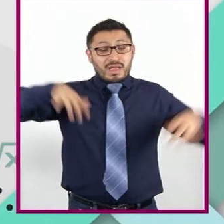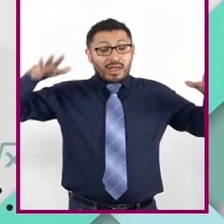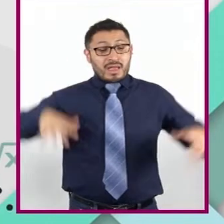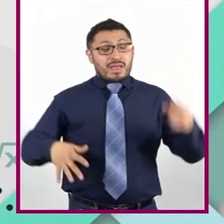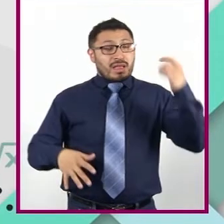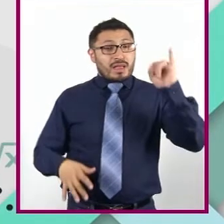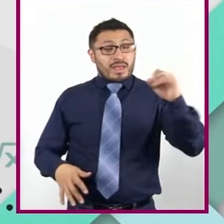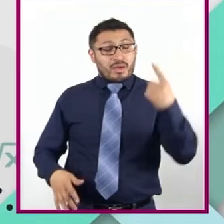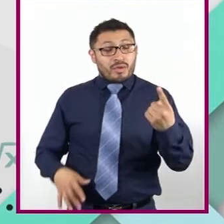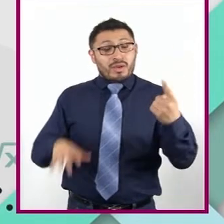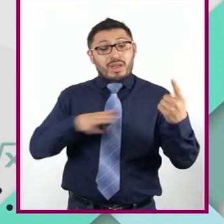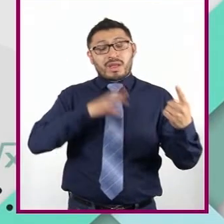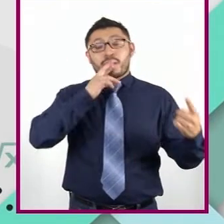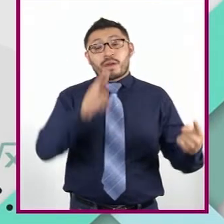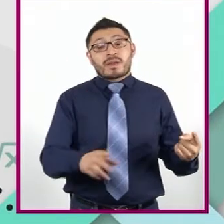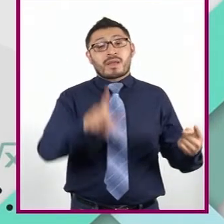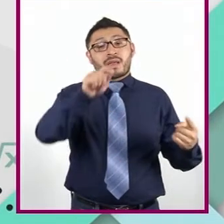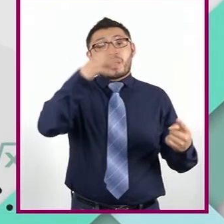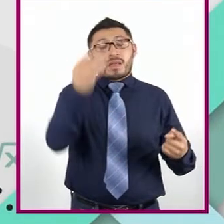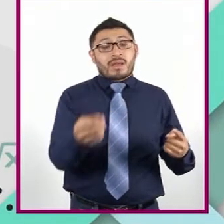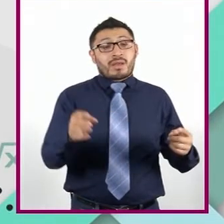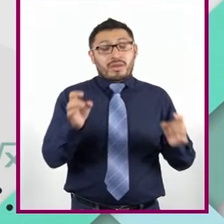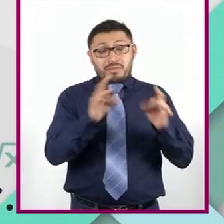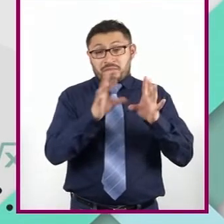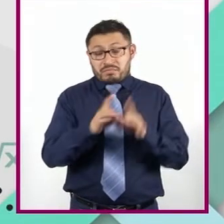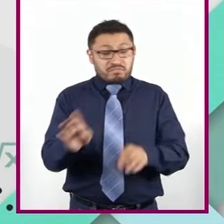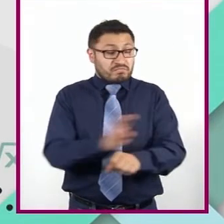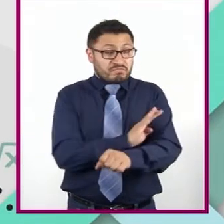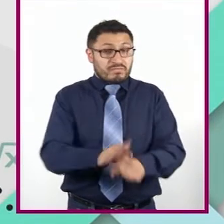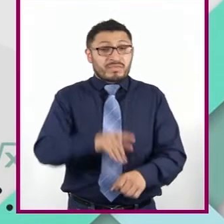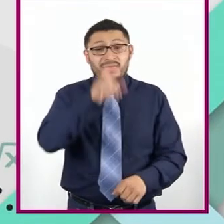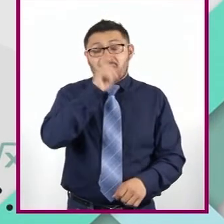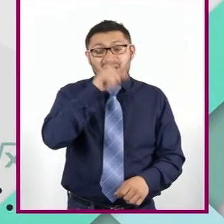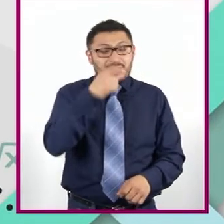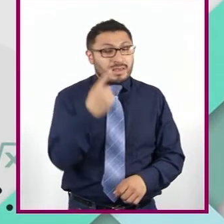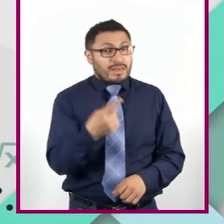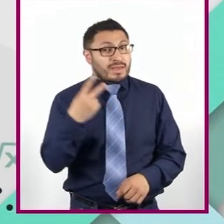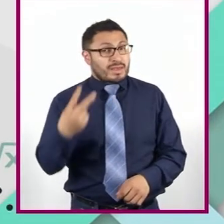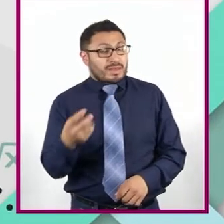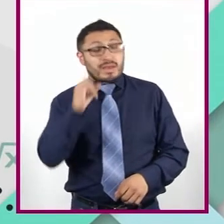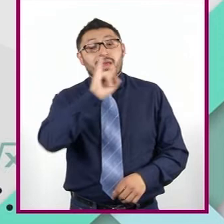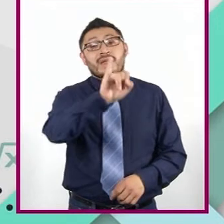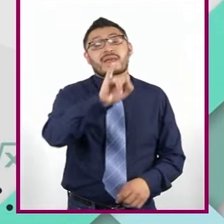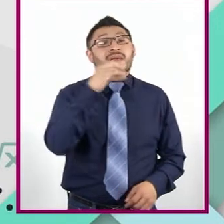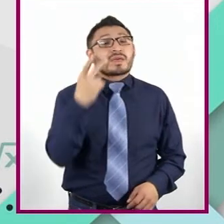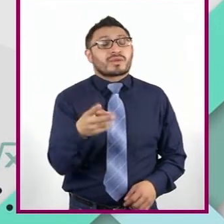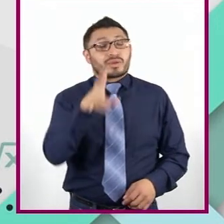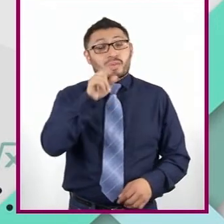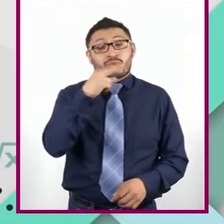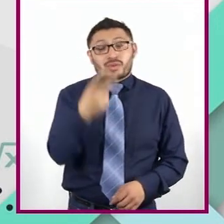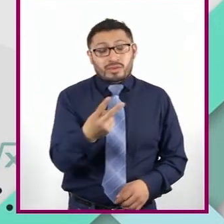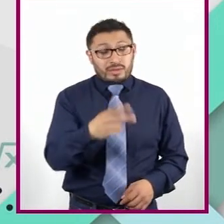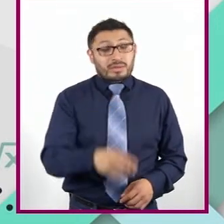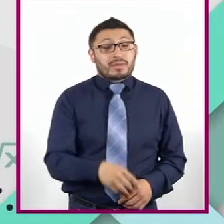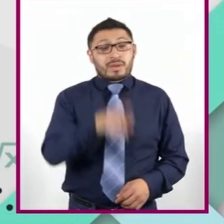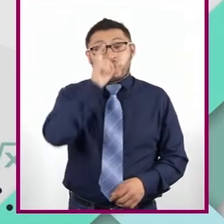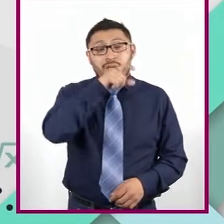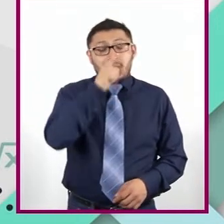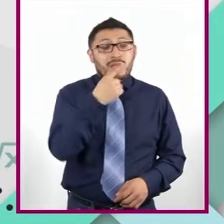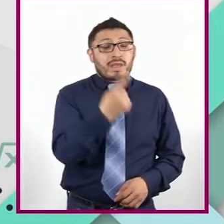obtuvieron 79 casos favorables, para águila y 2, 82, para águila y